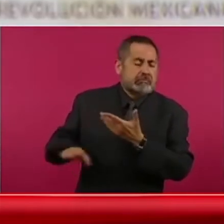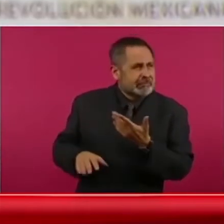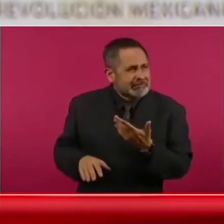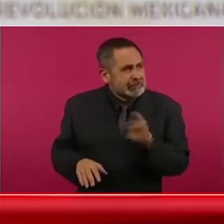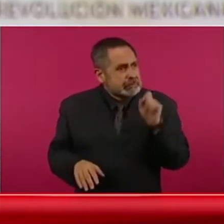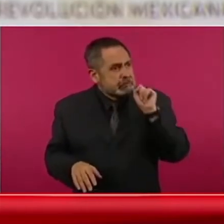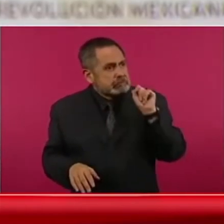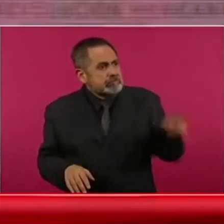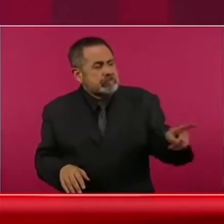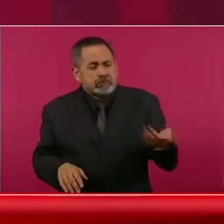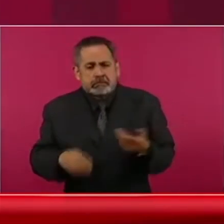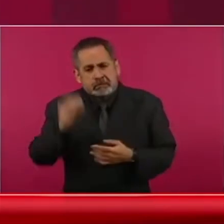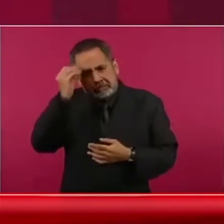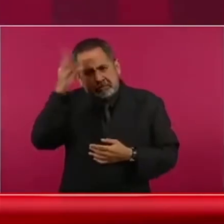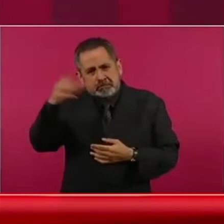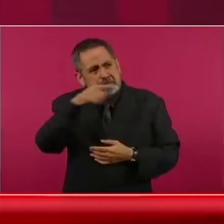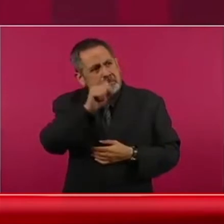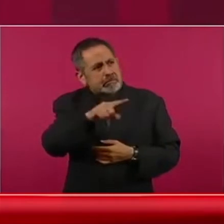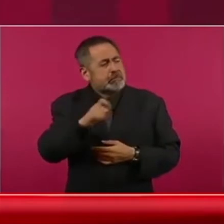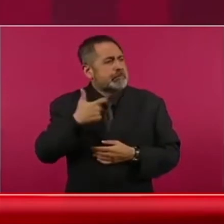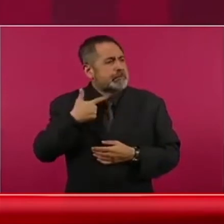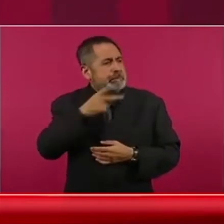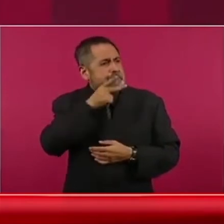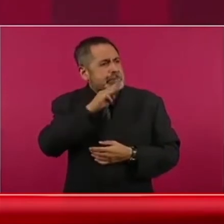Se les olvida